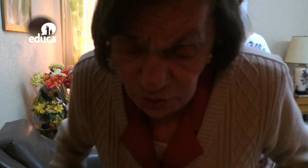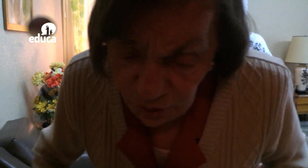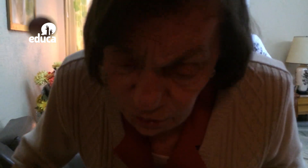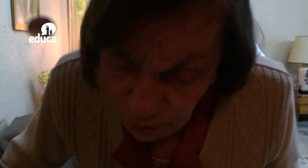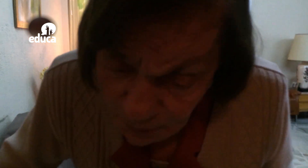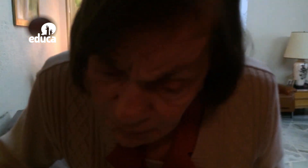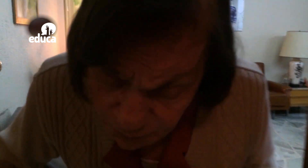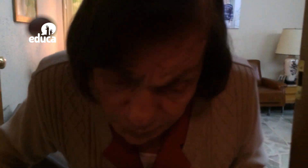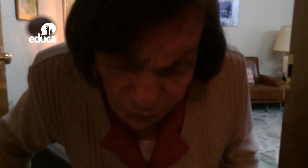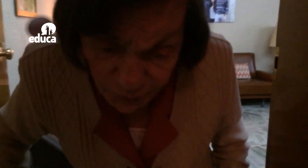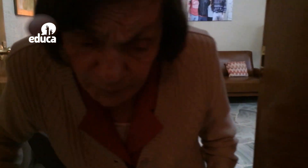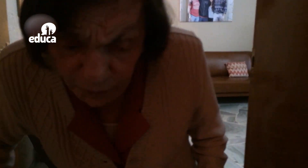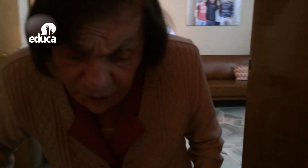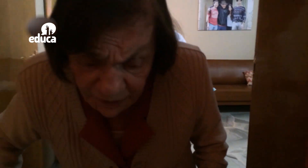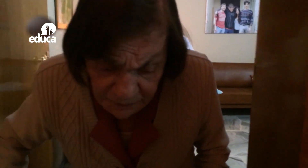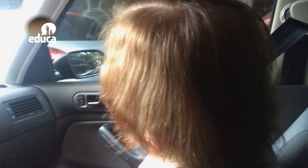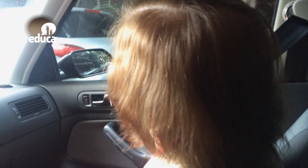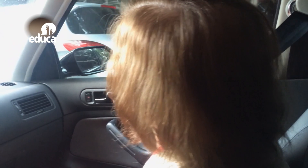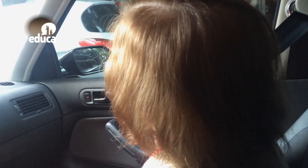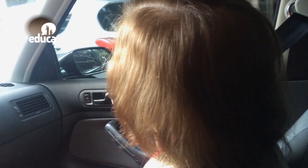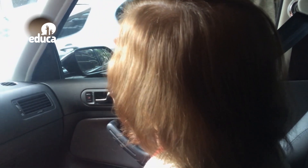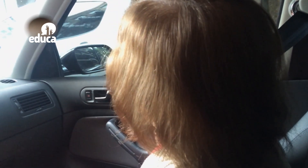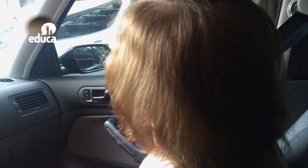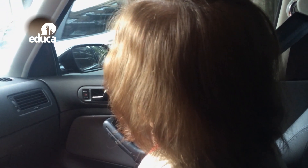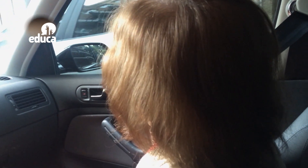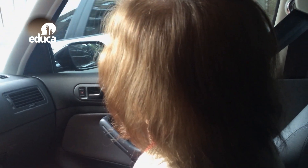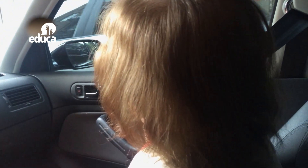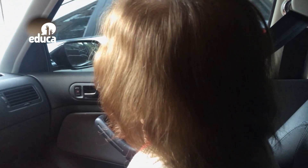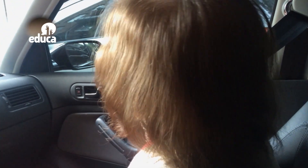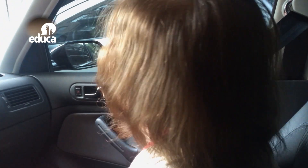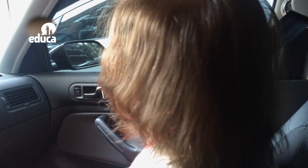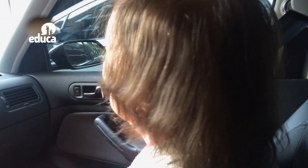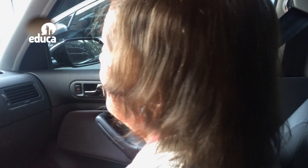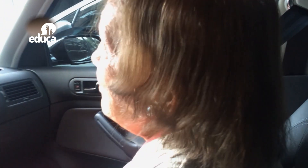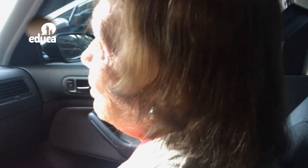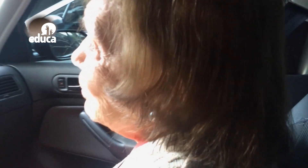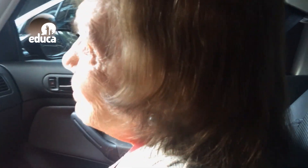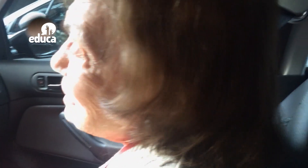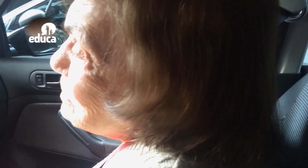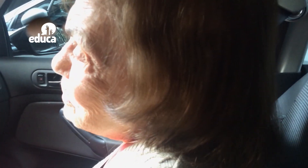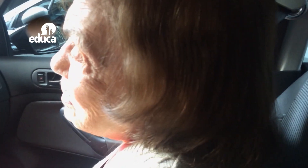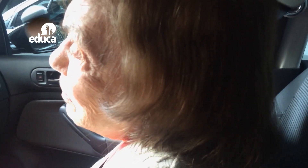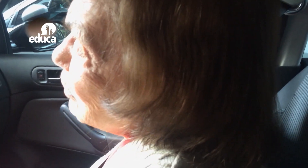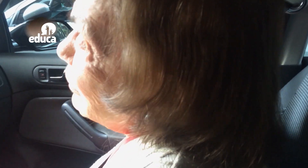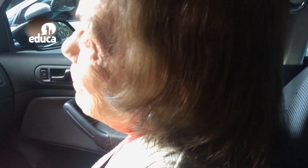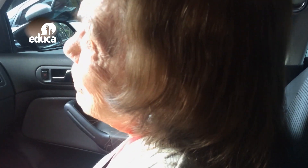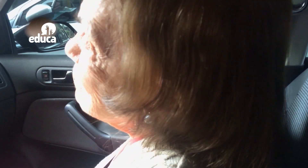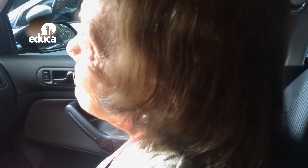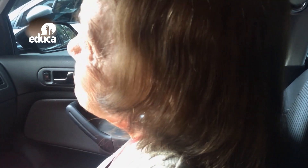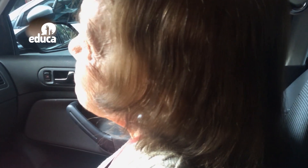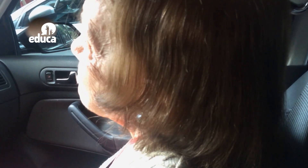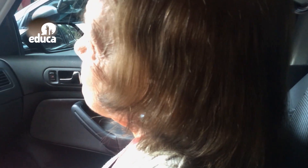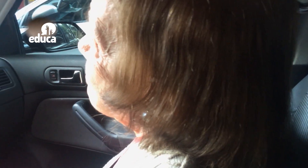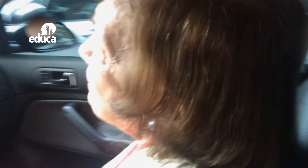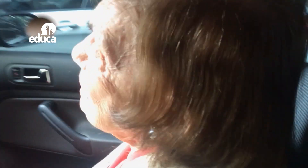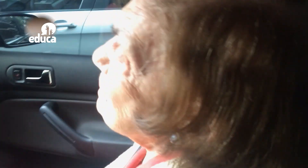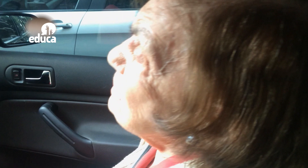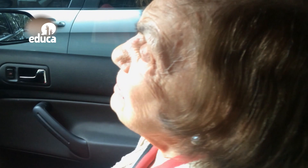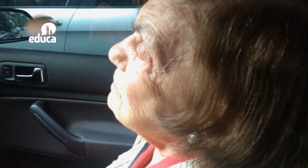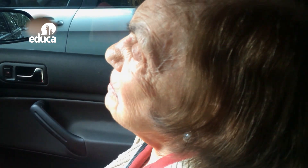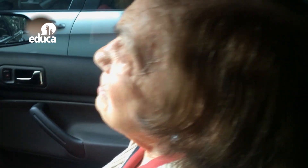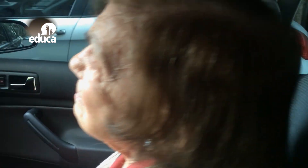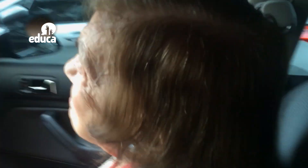máquina, todo. No me... por favor, ¿eh? ¿Qué sentís? Nada, no me preguntes, Susi, por favor.